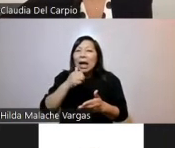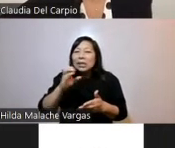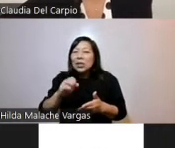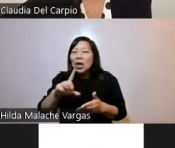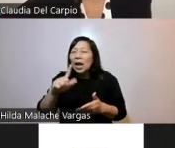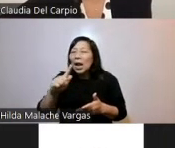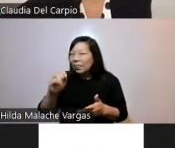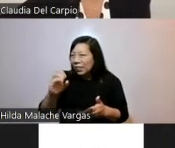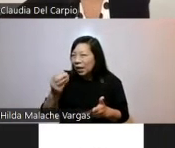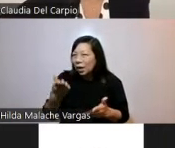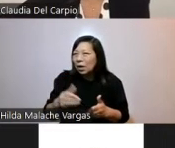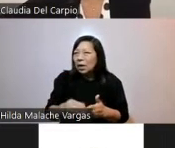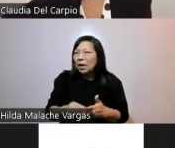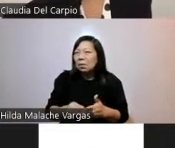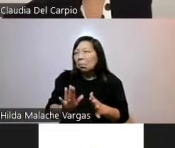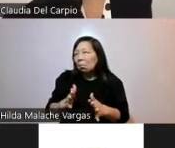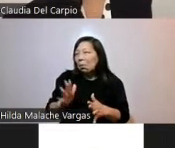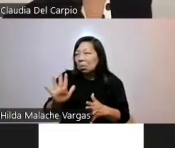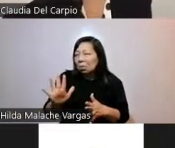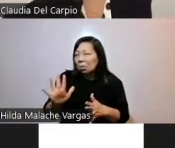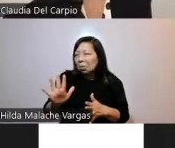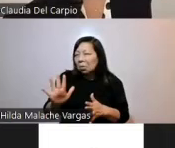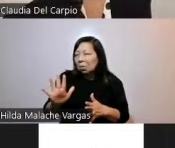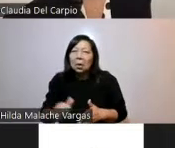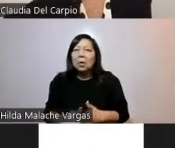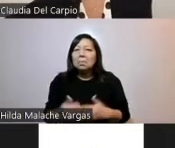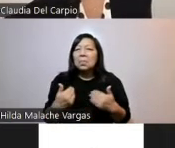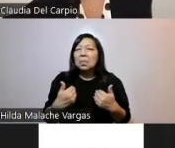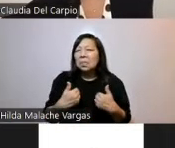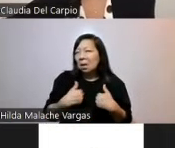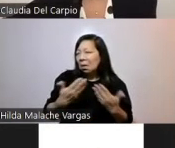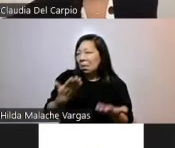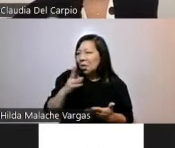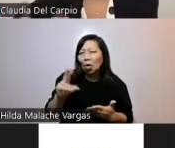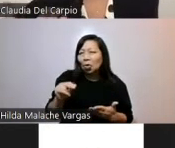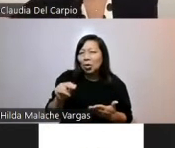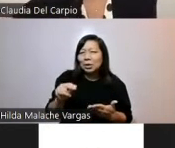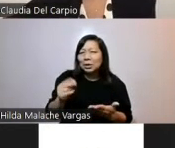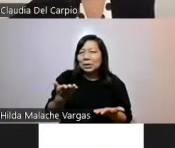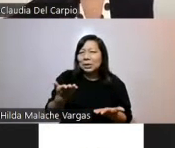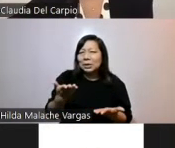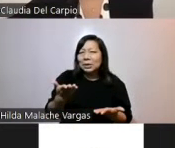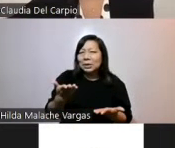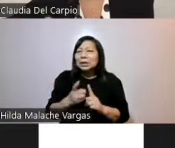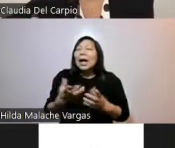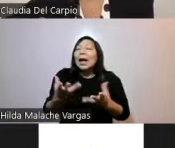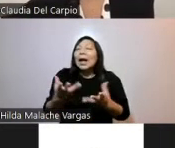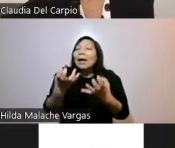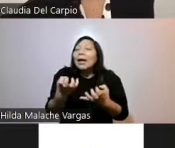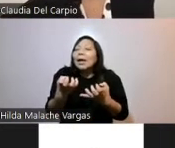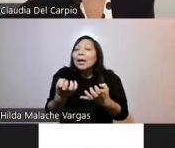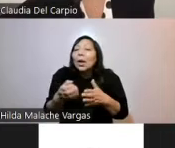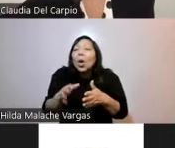Debe tener un pH entre 3.5 y 5. Debe ser no astringente, al contrario, nosotros queremos humectar